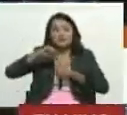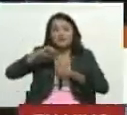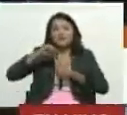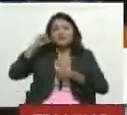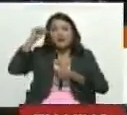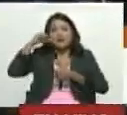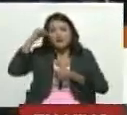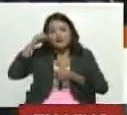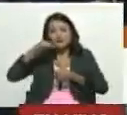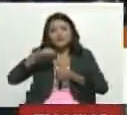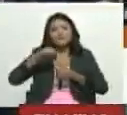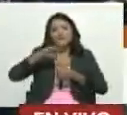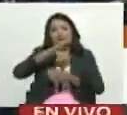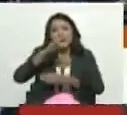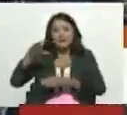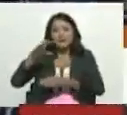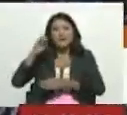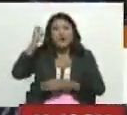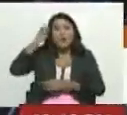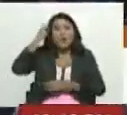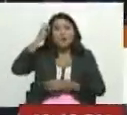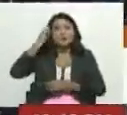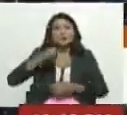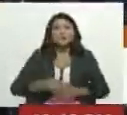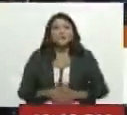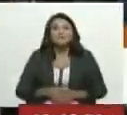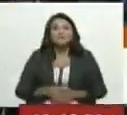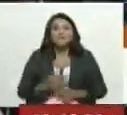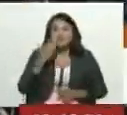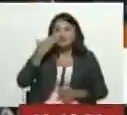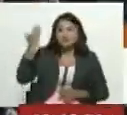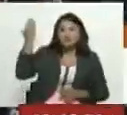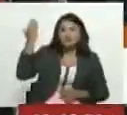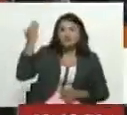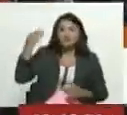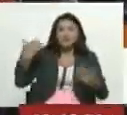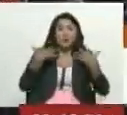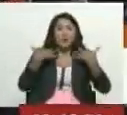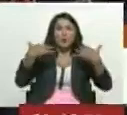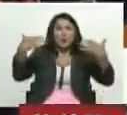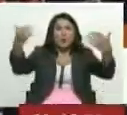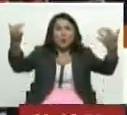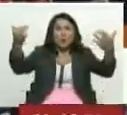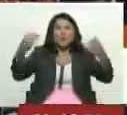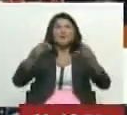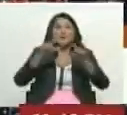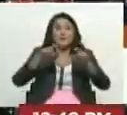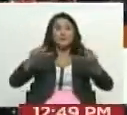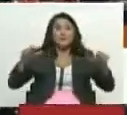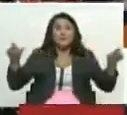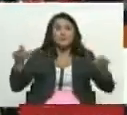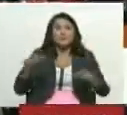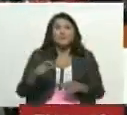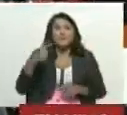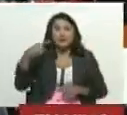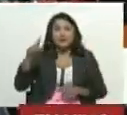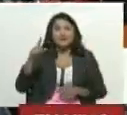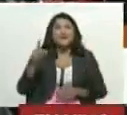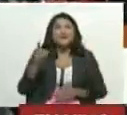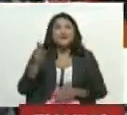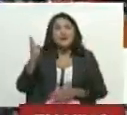Oceanía El Caribe y Europa en el fondo que podemos compartir con ustedes la espada de Bolívar